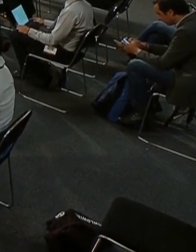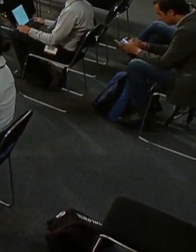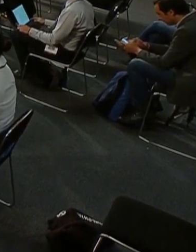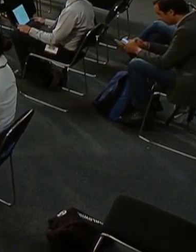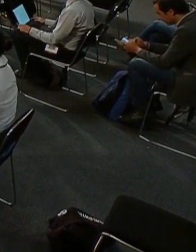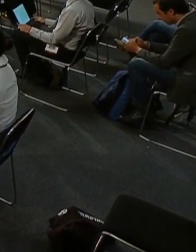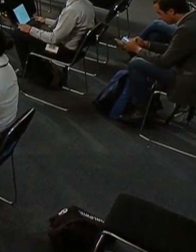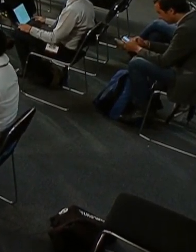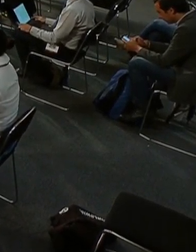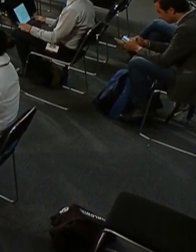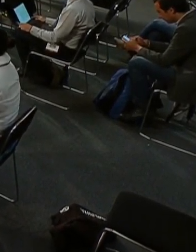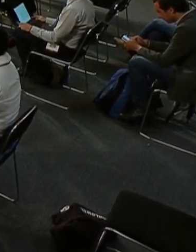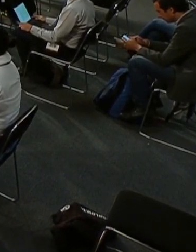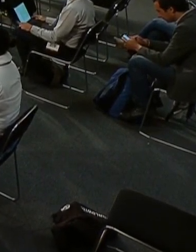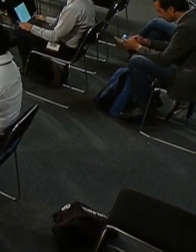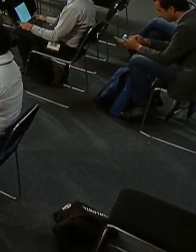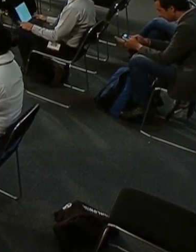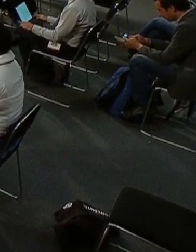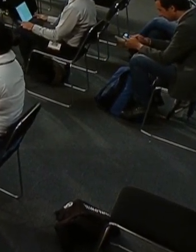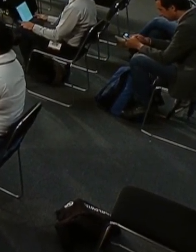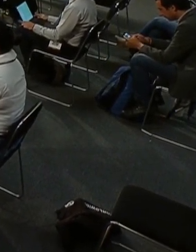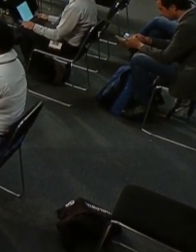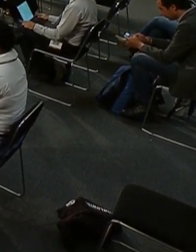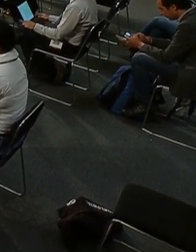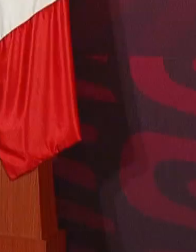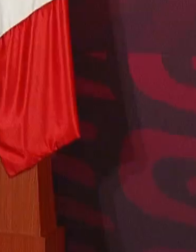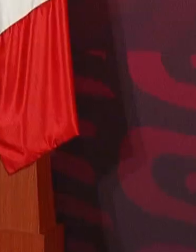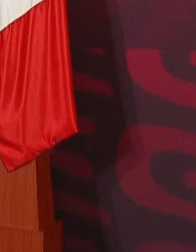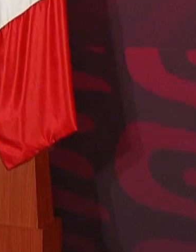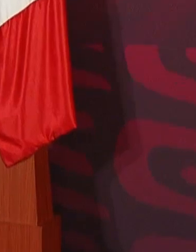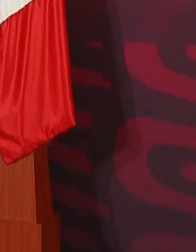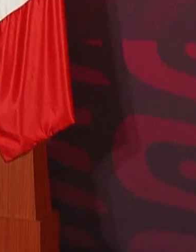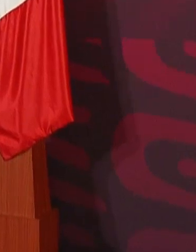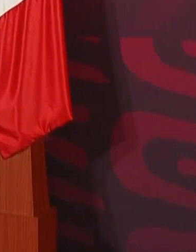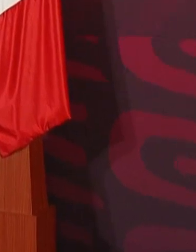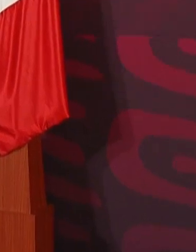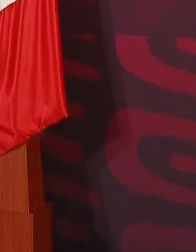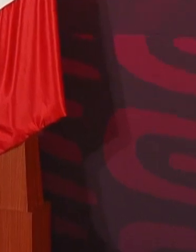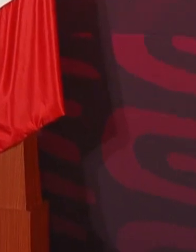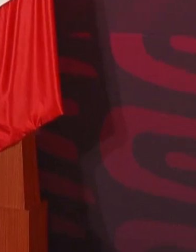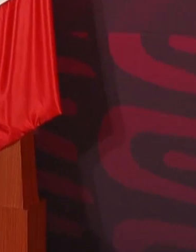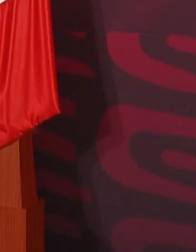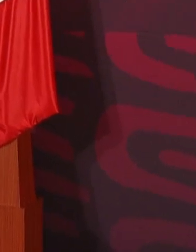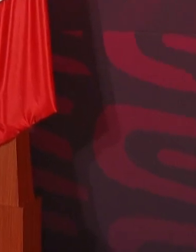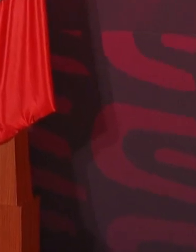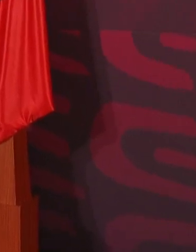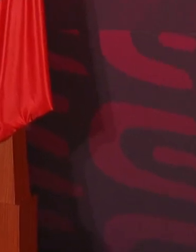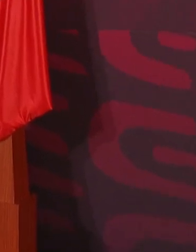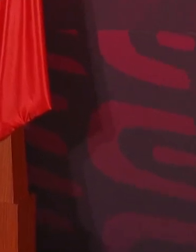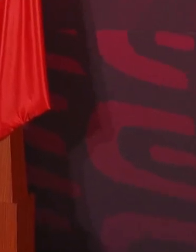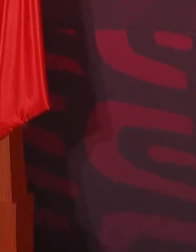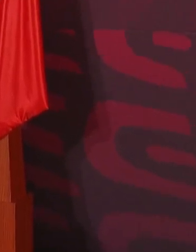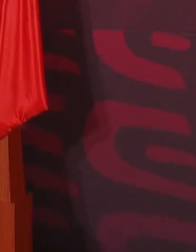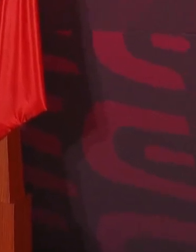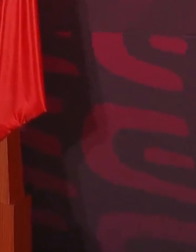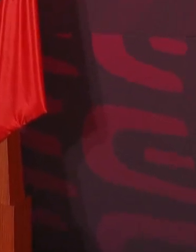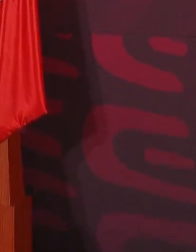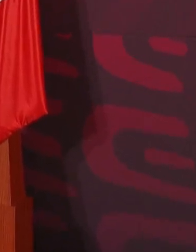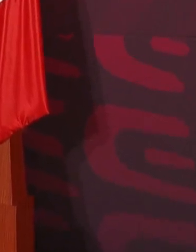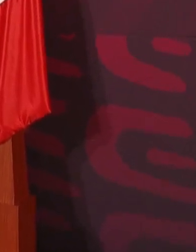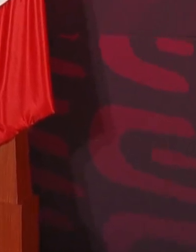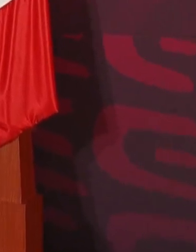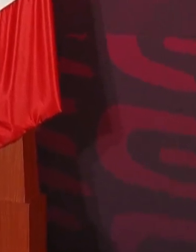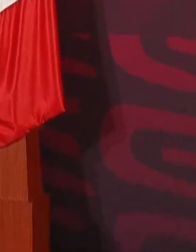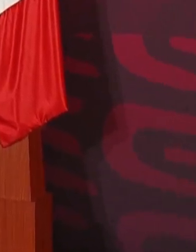supérame porque yo ya te olvidé. Ando tan feliz sin ti,